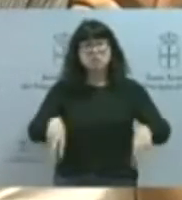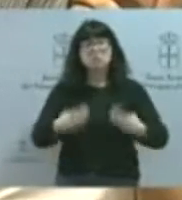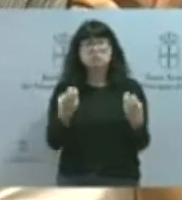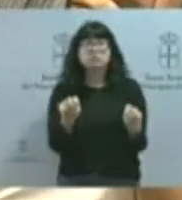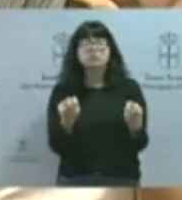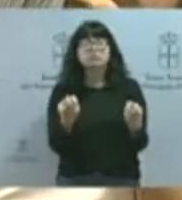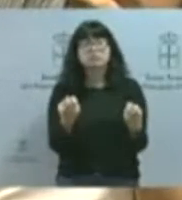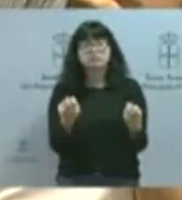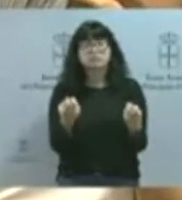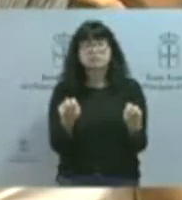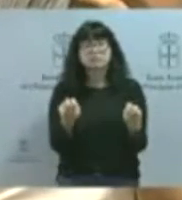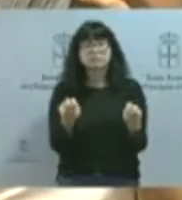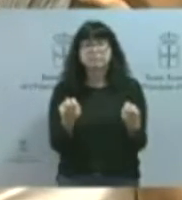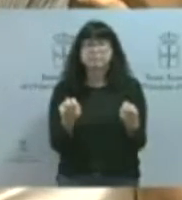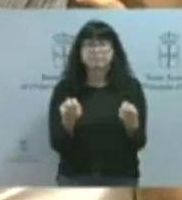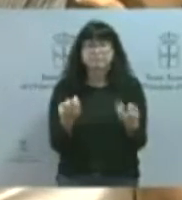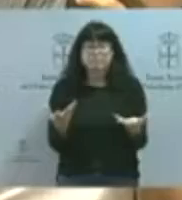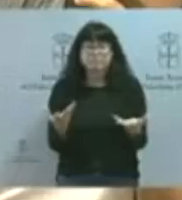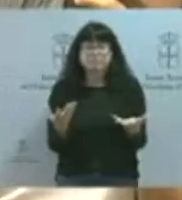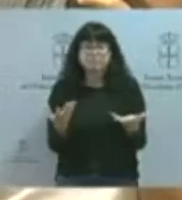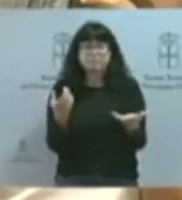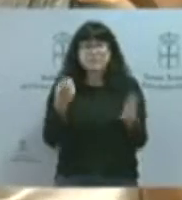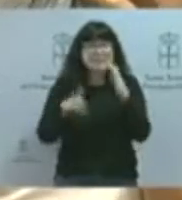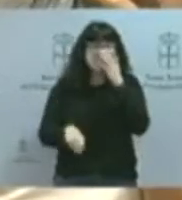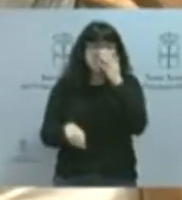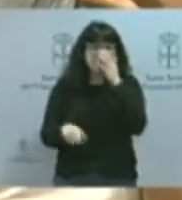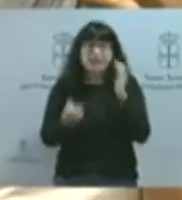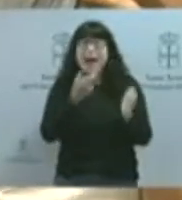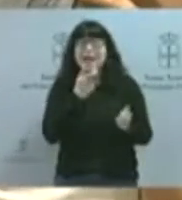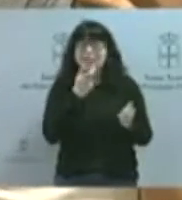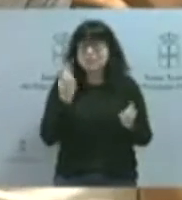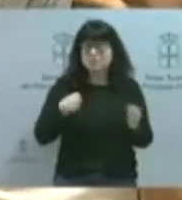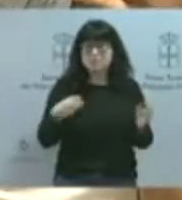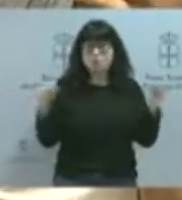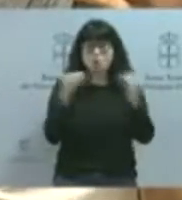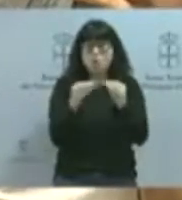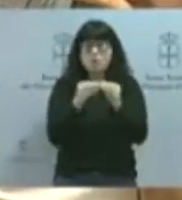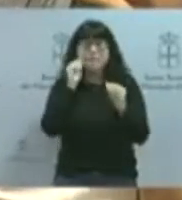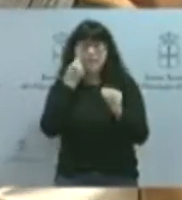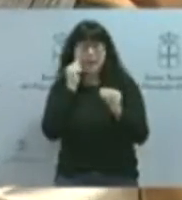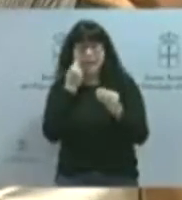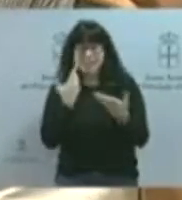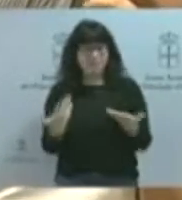Y también sus palabras coinciden con las de Javier Fernández en esta misma Junta General en numerosas ocasiones. Pero es que tengo que decirle